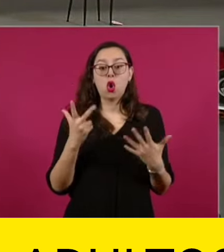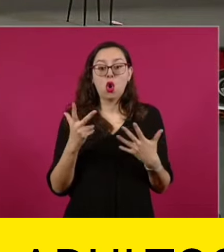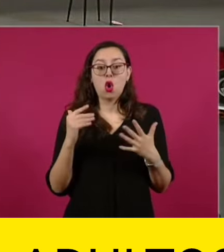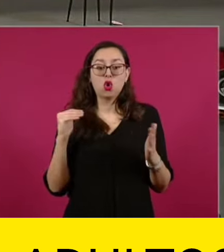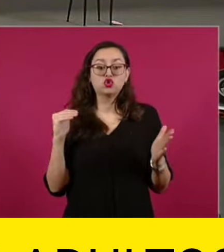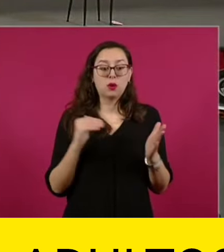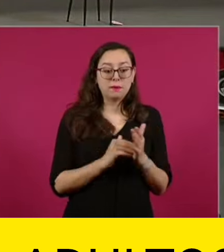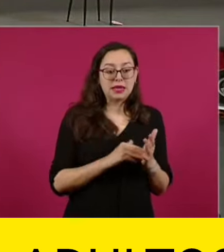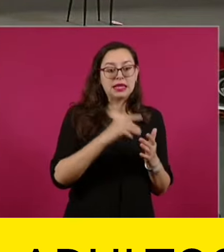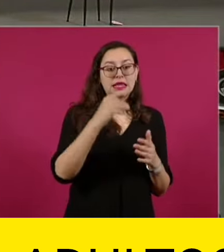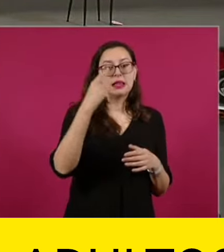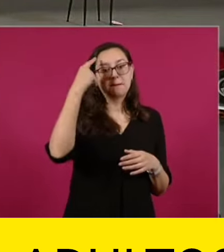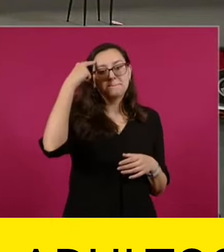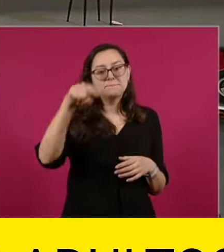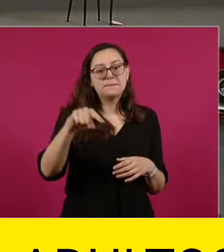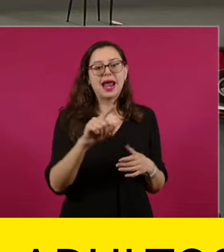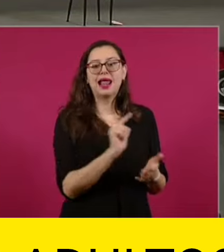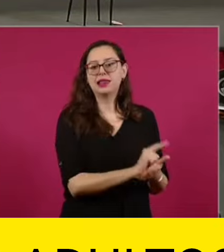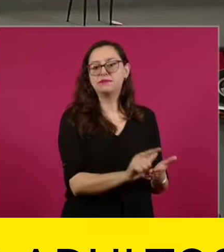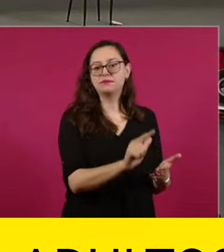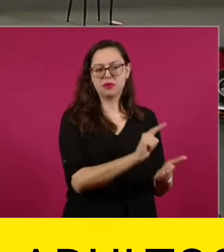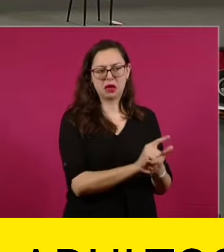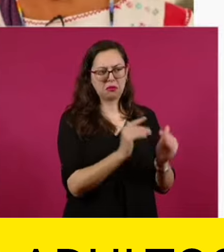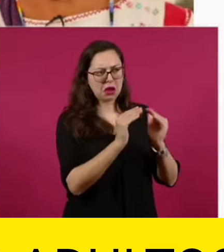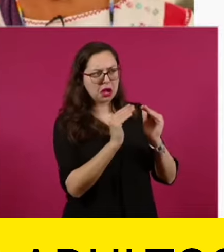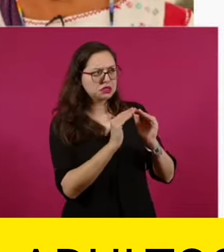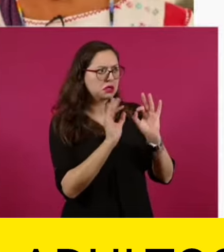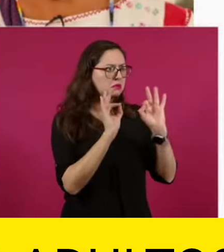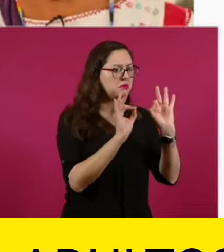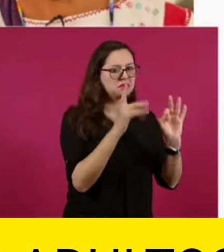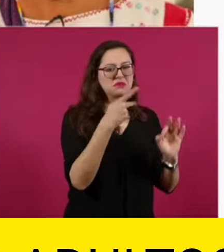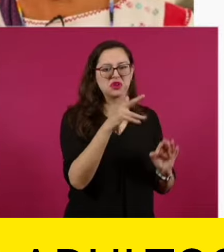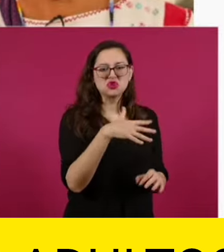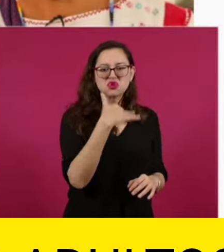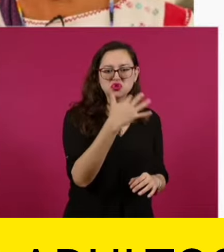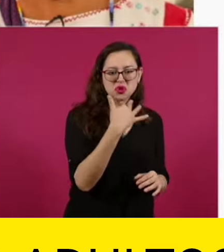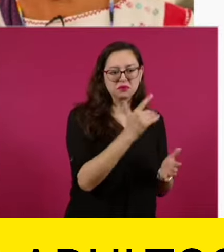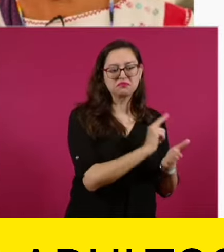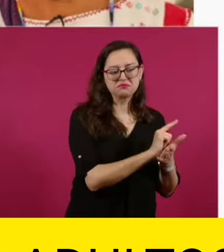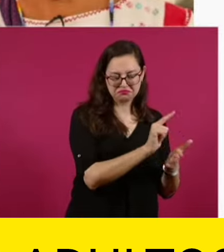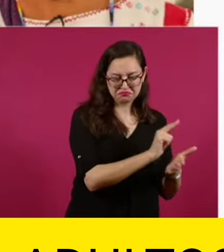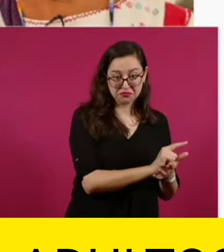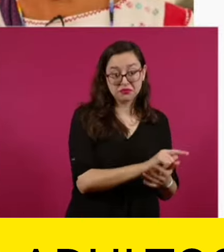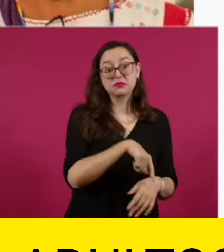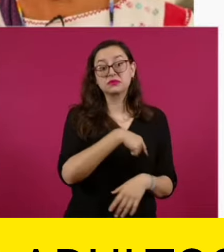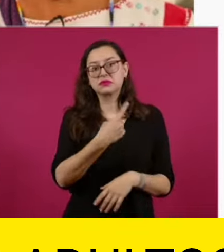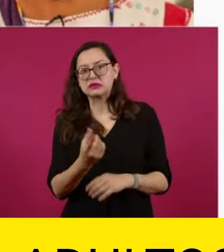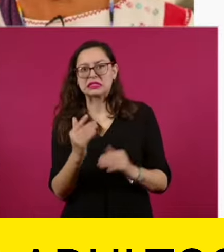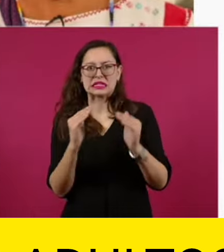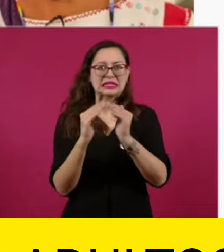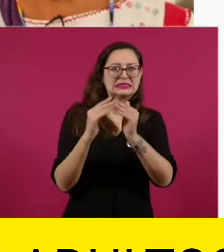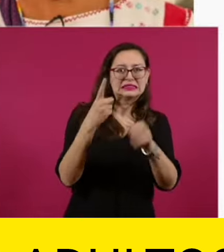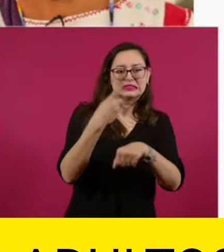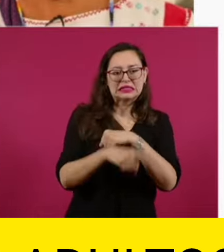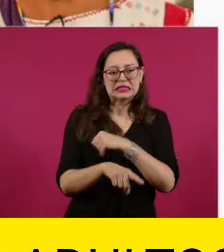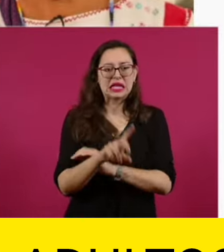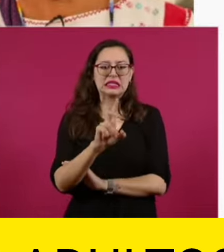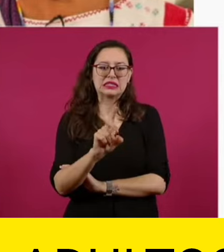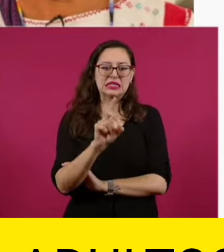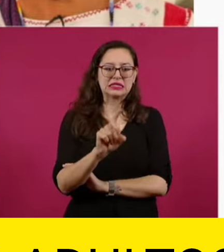limpieza para que las personas pudieran limpiar sus viviendas, de 35,000 a 60,000 pesos dependiendo el daño para